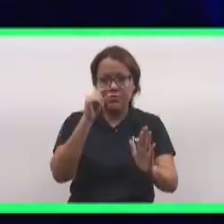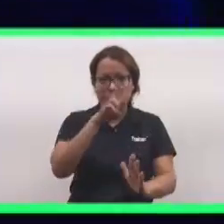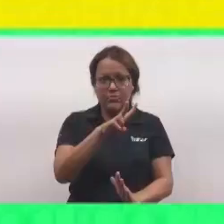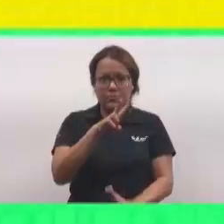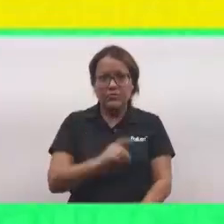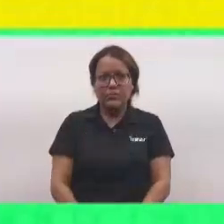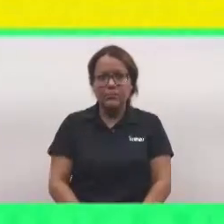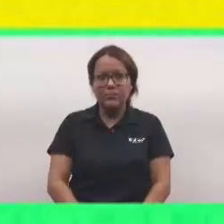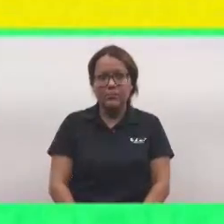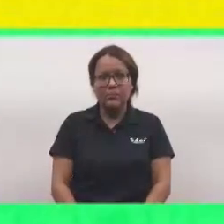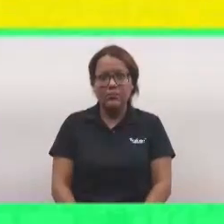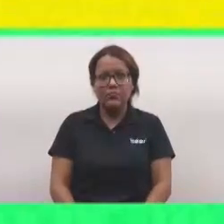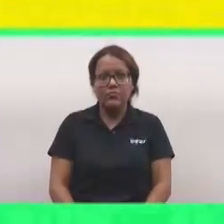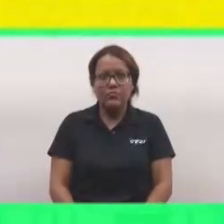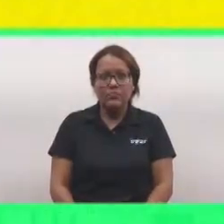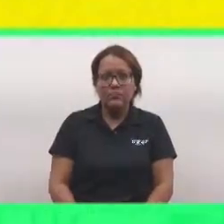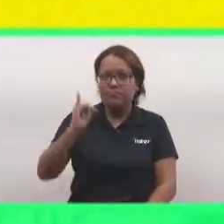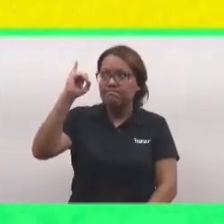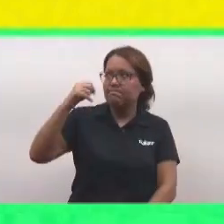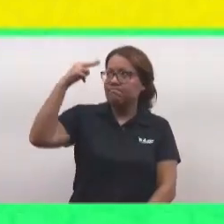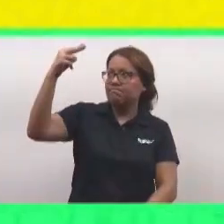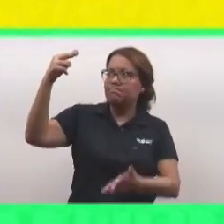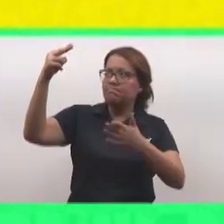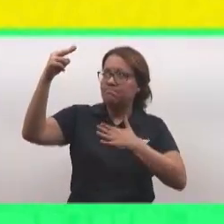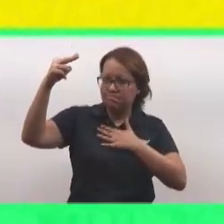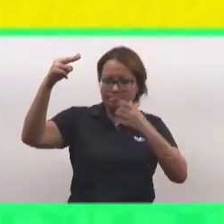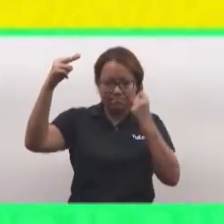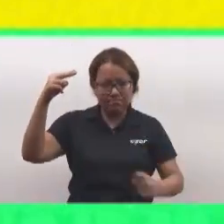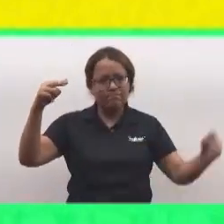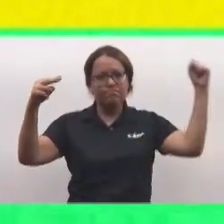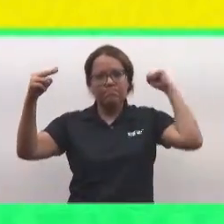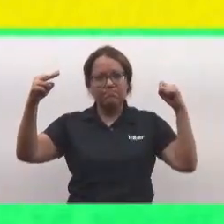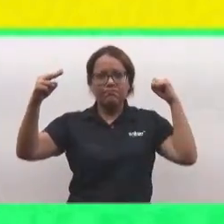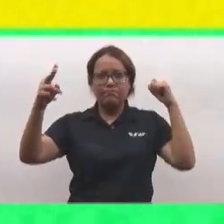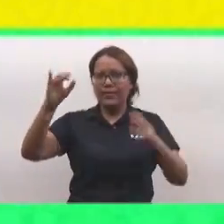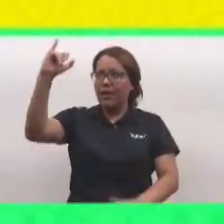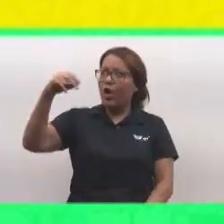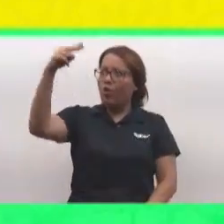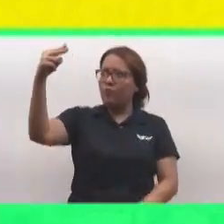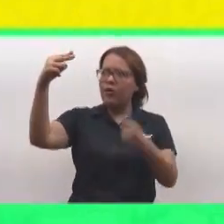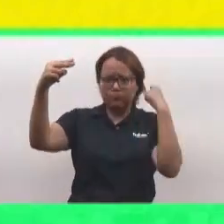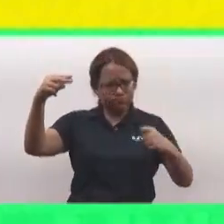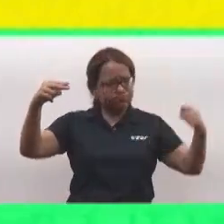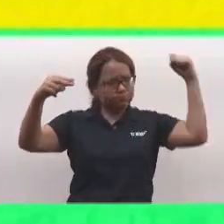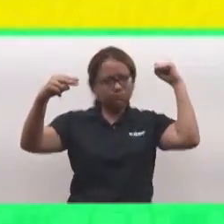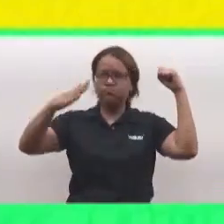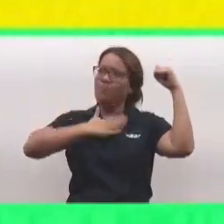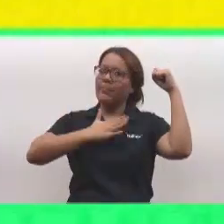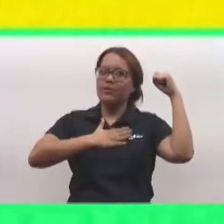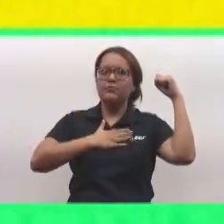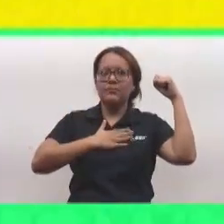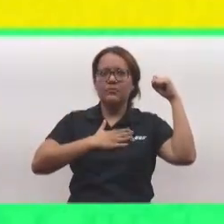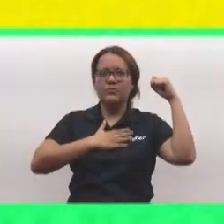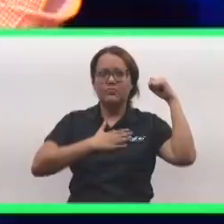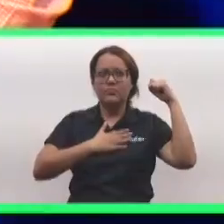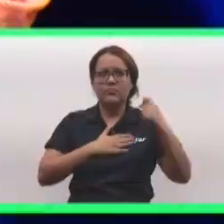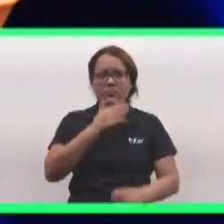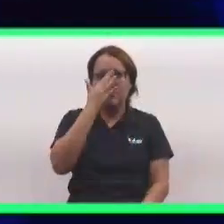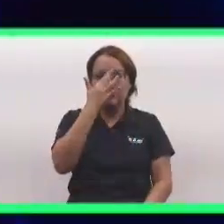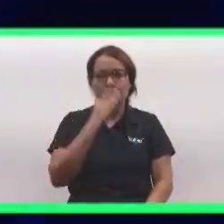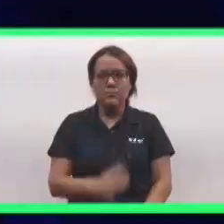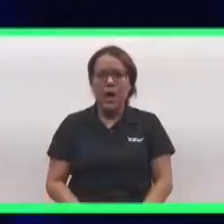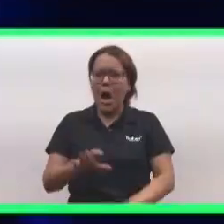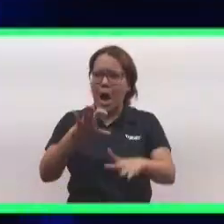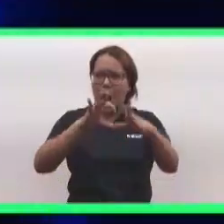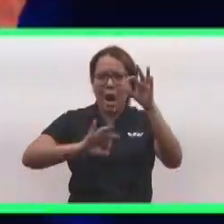dice, Jehová es mi fortaleza. ¿Qué dice la palabra? Jehová es mi fortaleza. Muchos tenemos